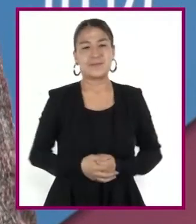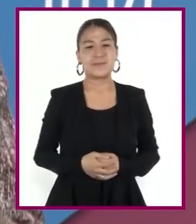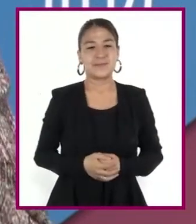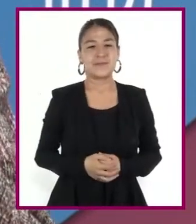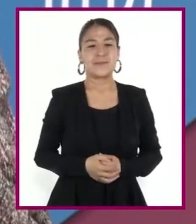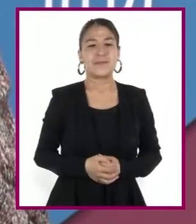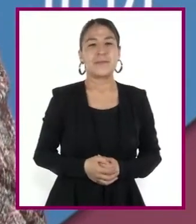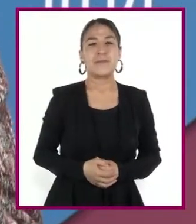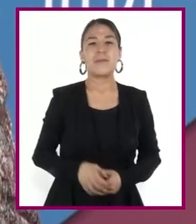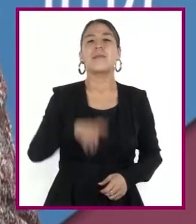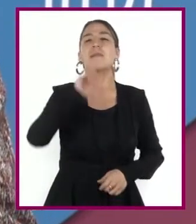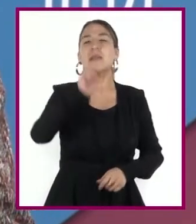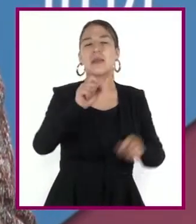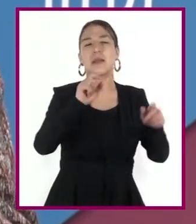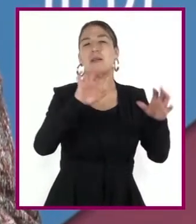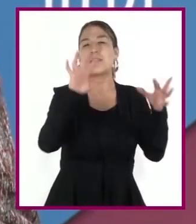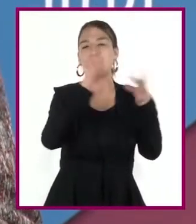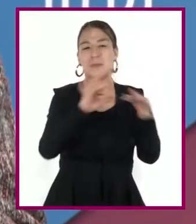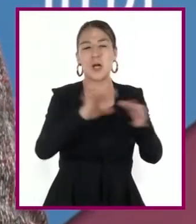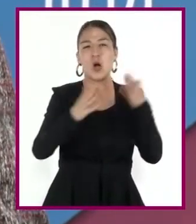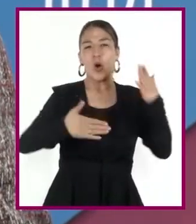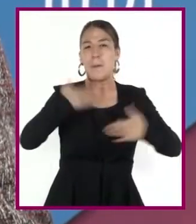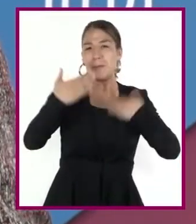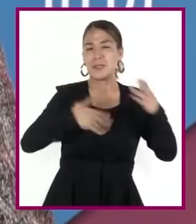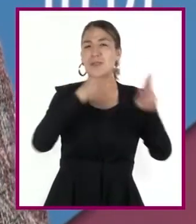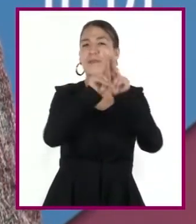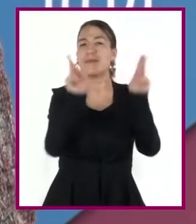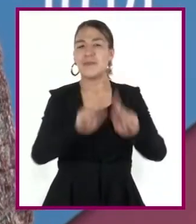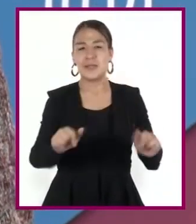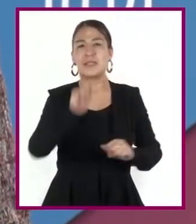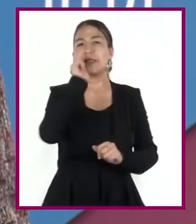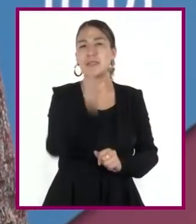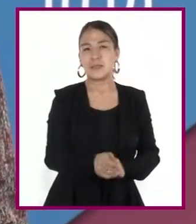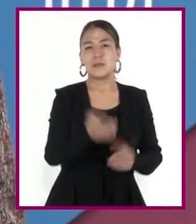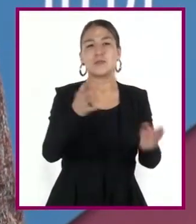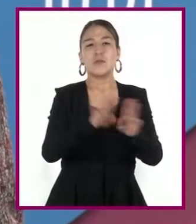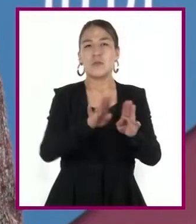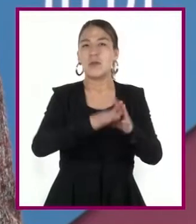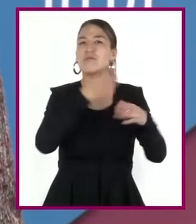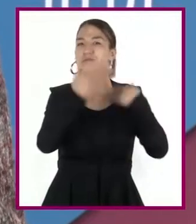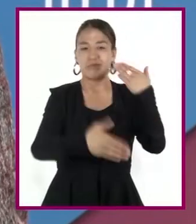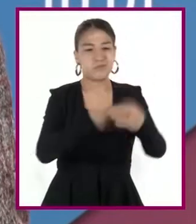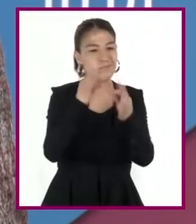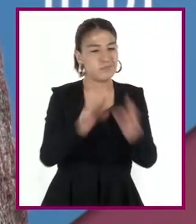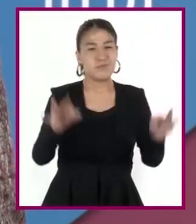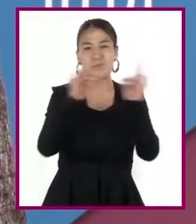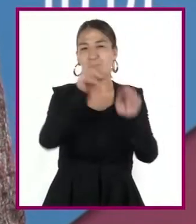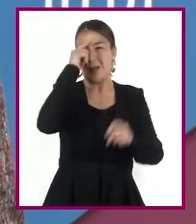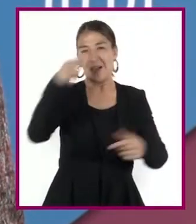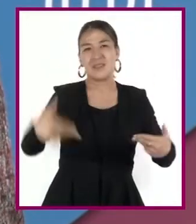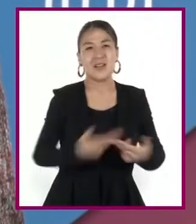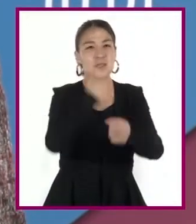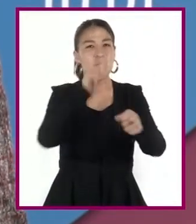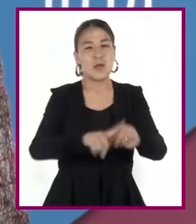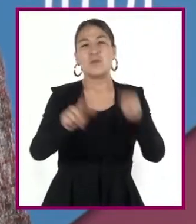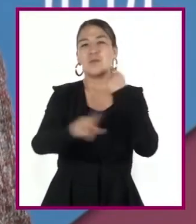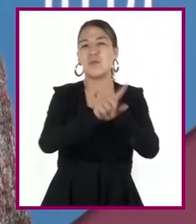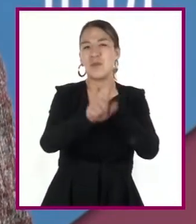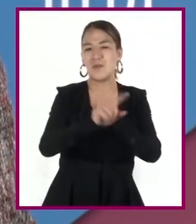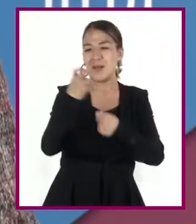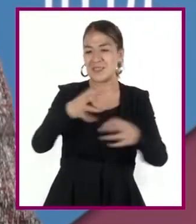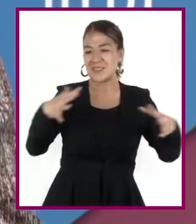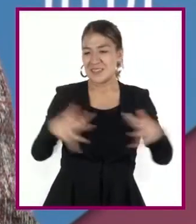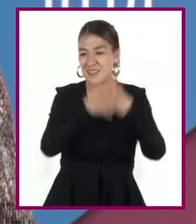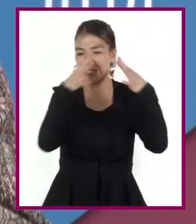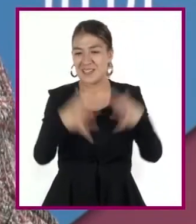Recapitulemos. La convivencia pacífica tiene una trascendencia entre las naciones para la solución de conflictos como las guerras u